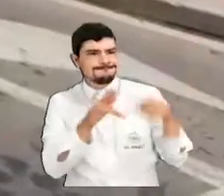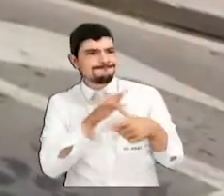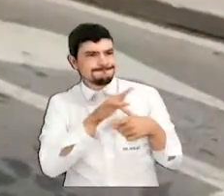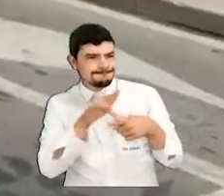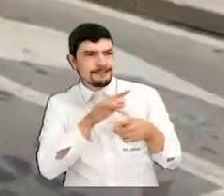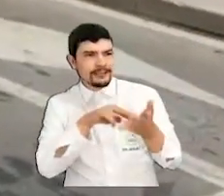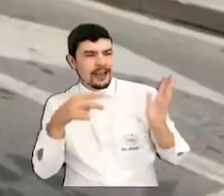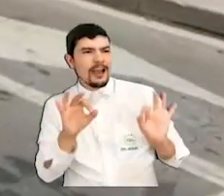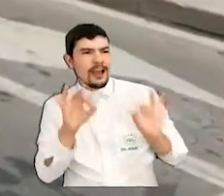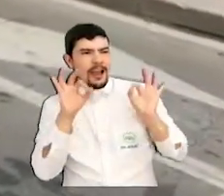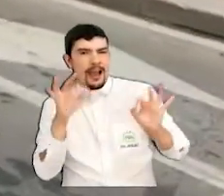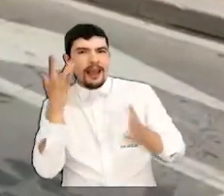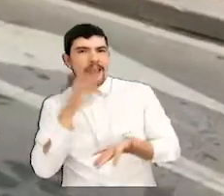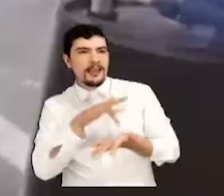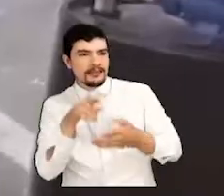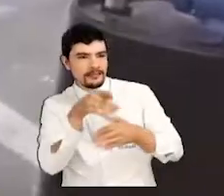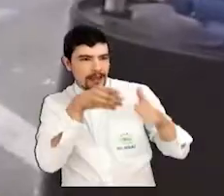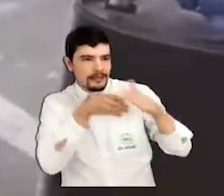desinfectarse